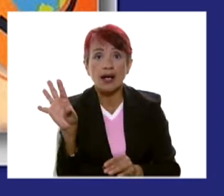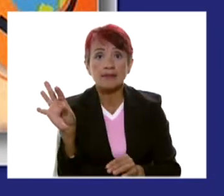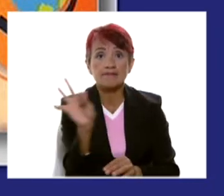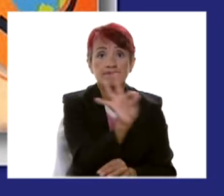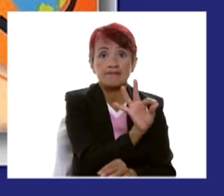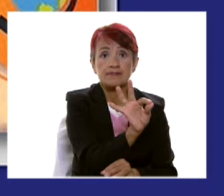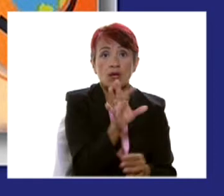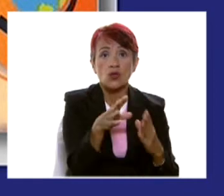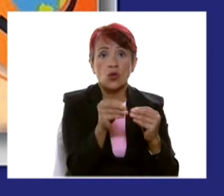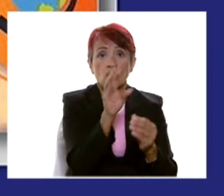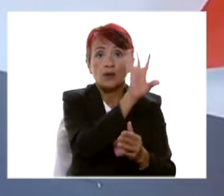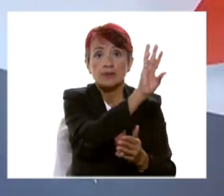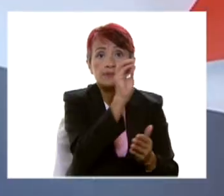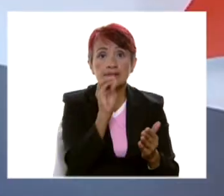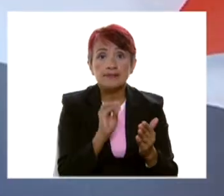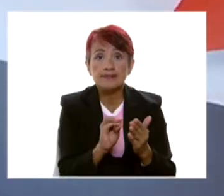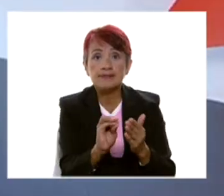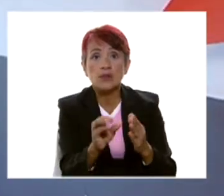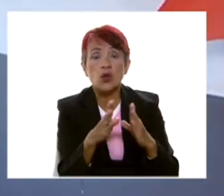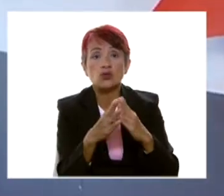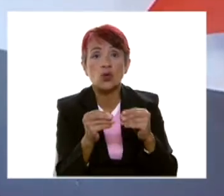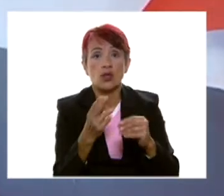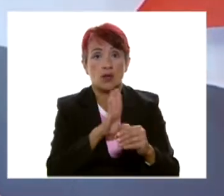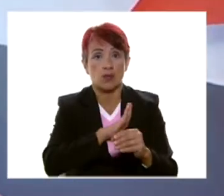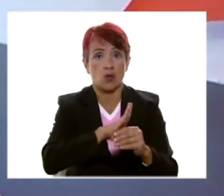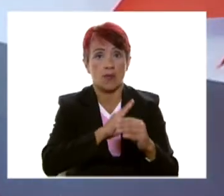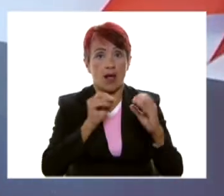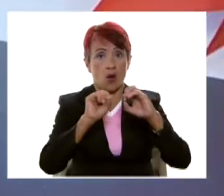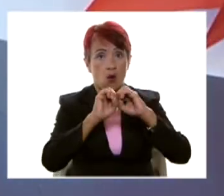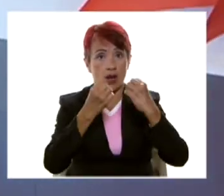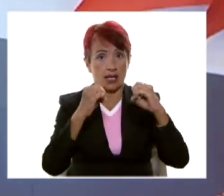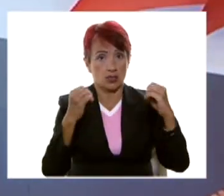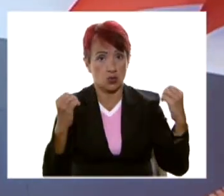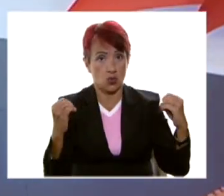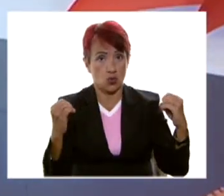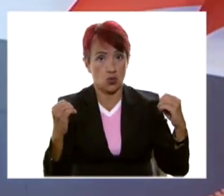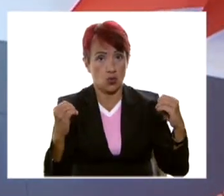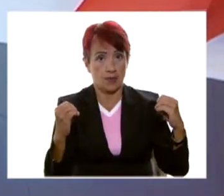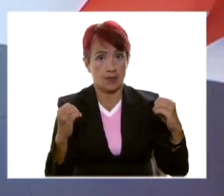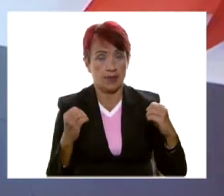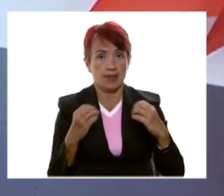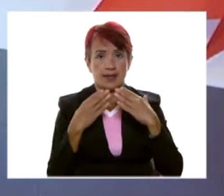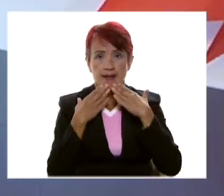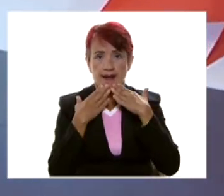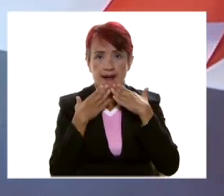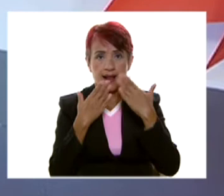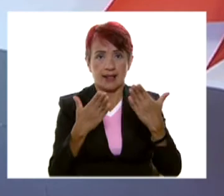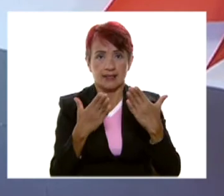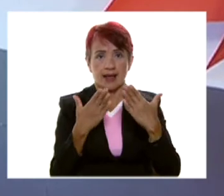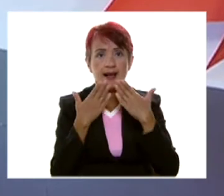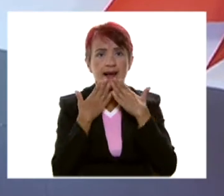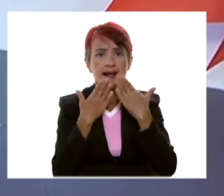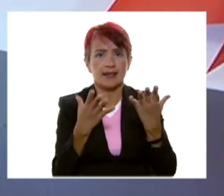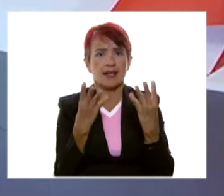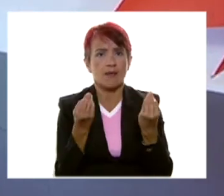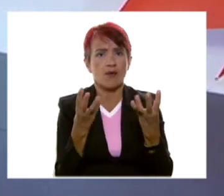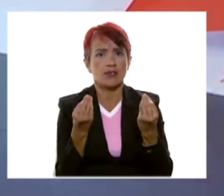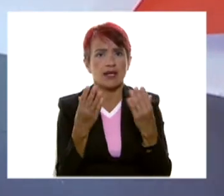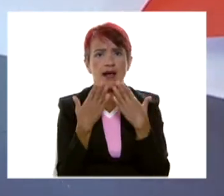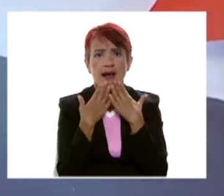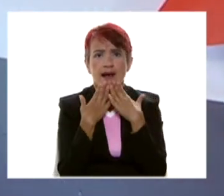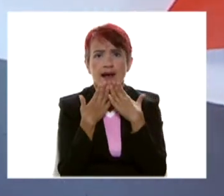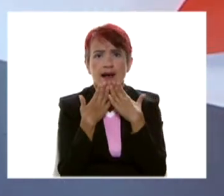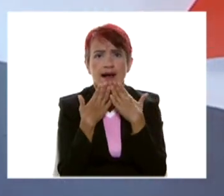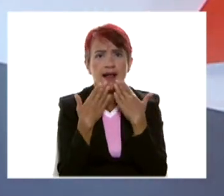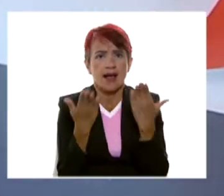vamos a irlo haciendo nuestras oraciones. Entonces, thank you very much for this week. We see